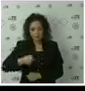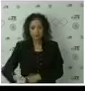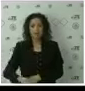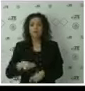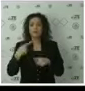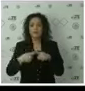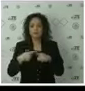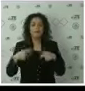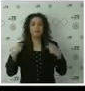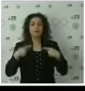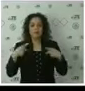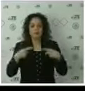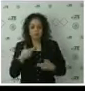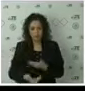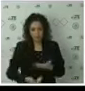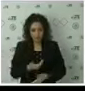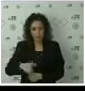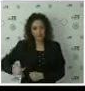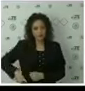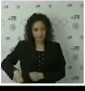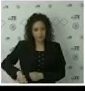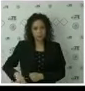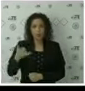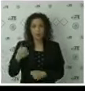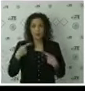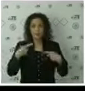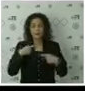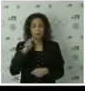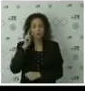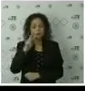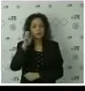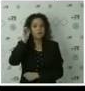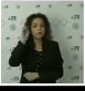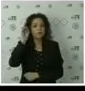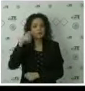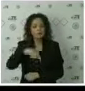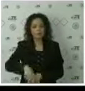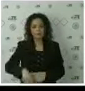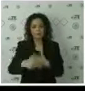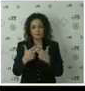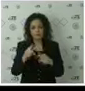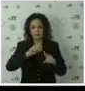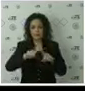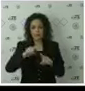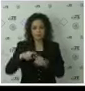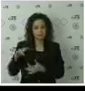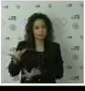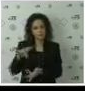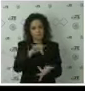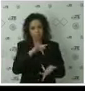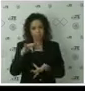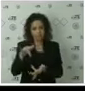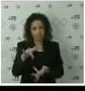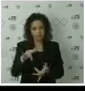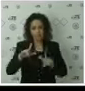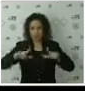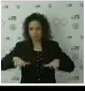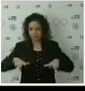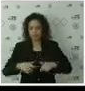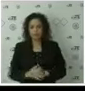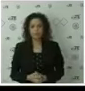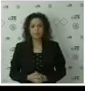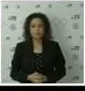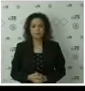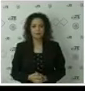las personas servidoras públicas, así como el público asistente que sigue esta transmisión a través de las distintas redes sociales. Antes